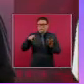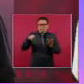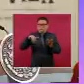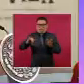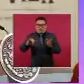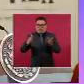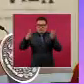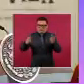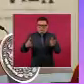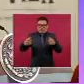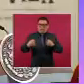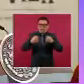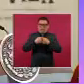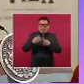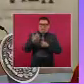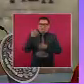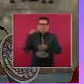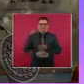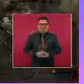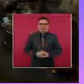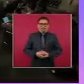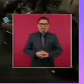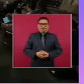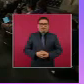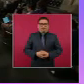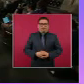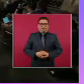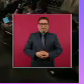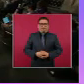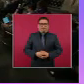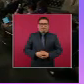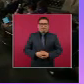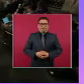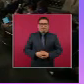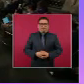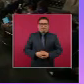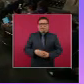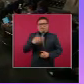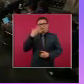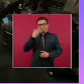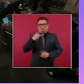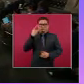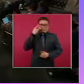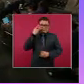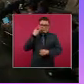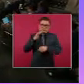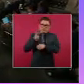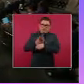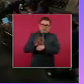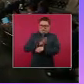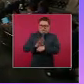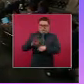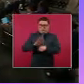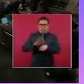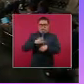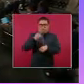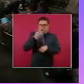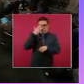los límites con Yucatán. Campeche se beneficia con el Tren Maya